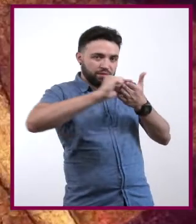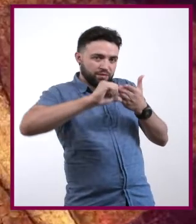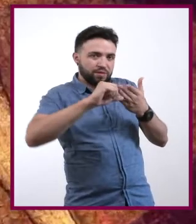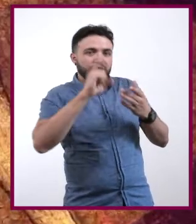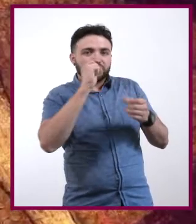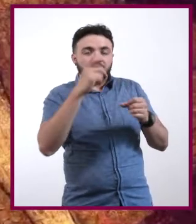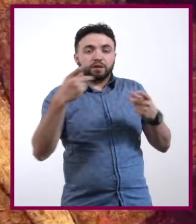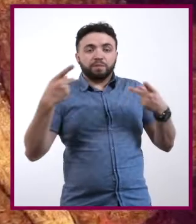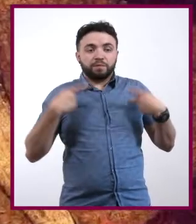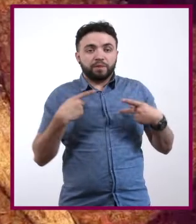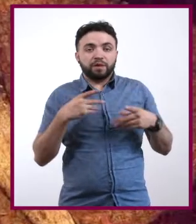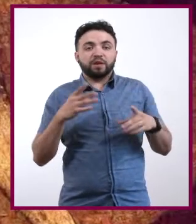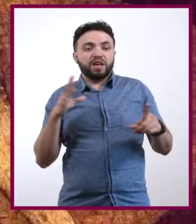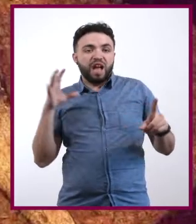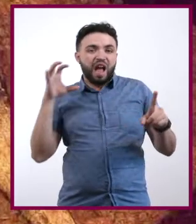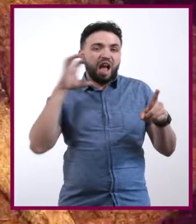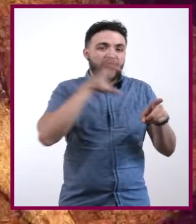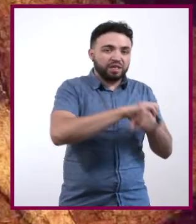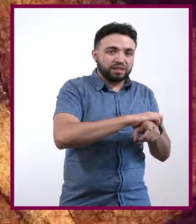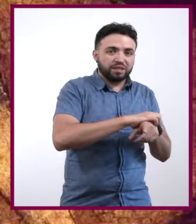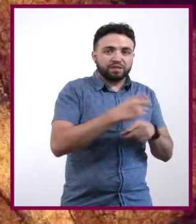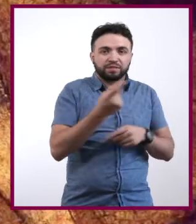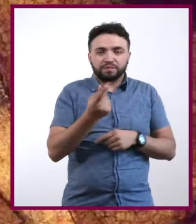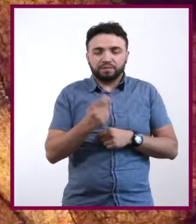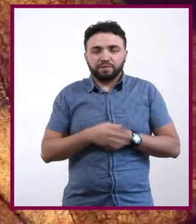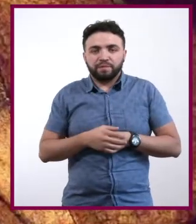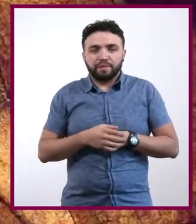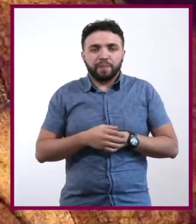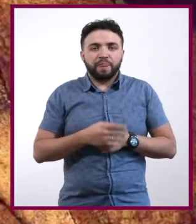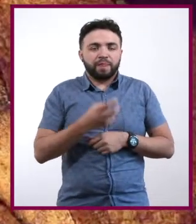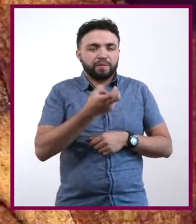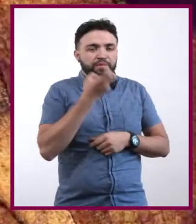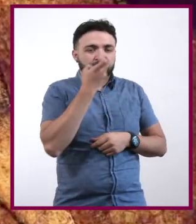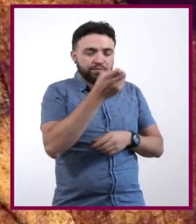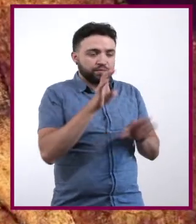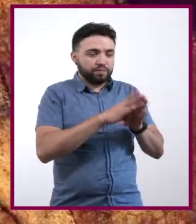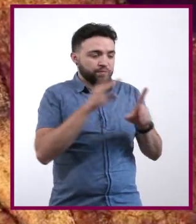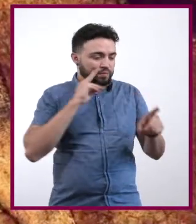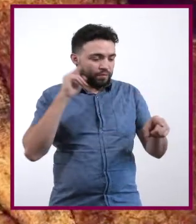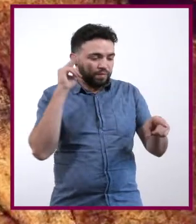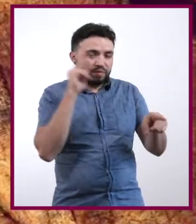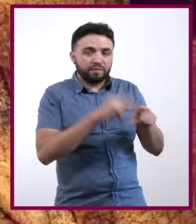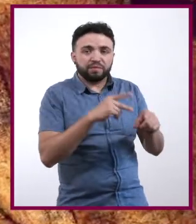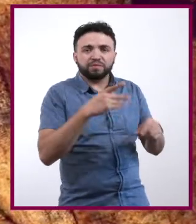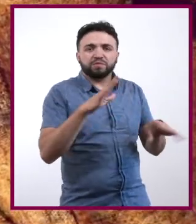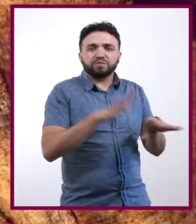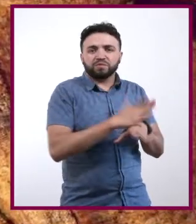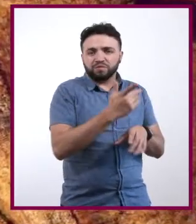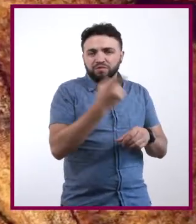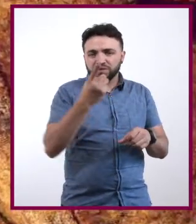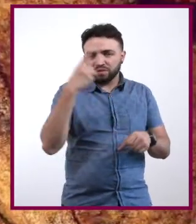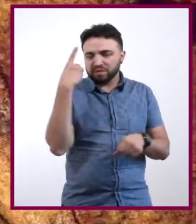en este caso vamos a encontrar una metáfora de la violencia. Es una